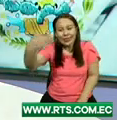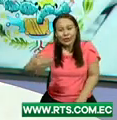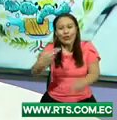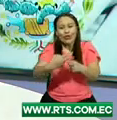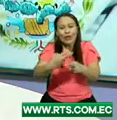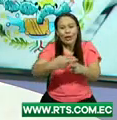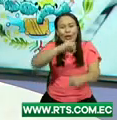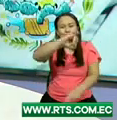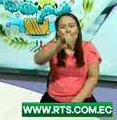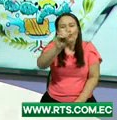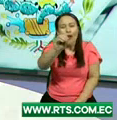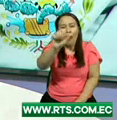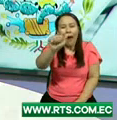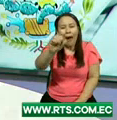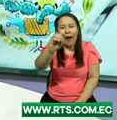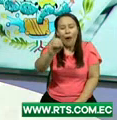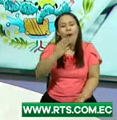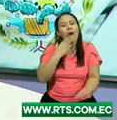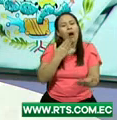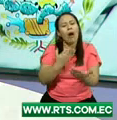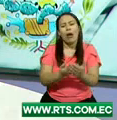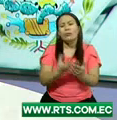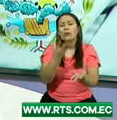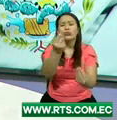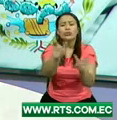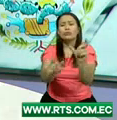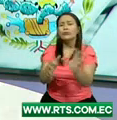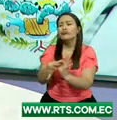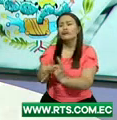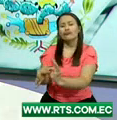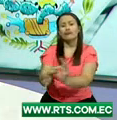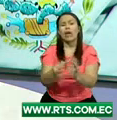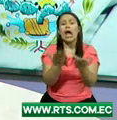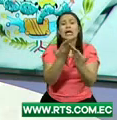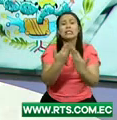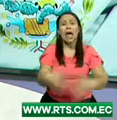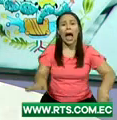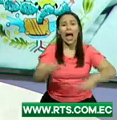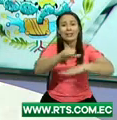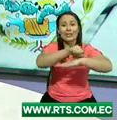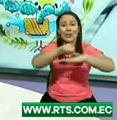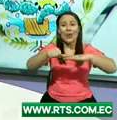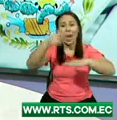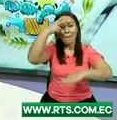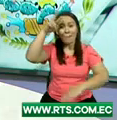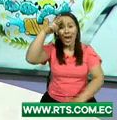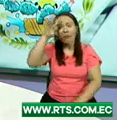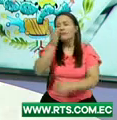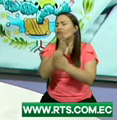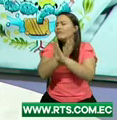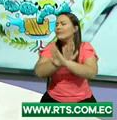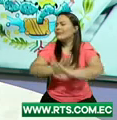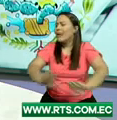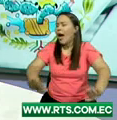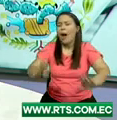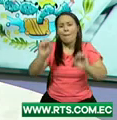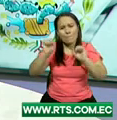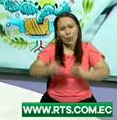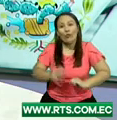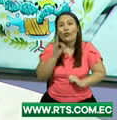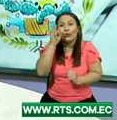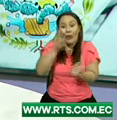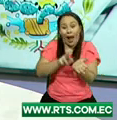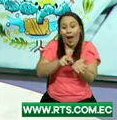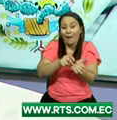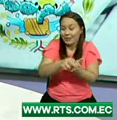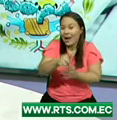cirugía gracias al corazón solidario de ustedes amigos televidentes ya fue operado en mexico para poder caminar